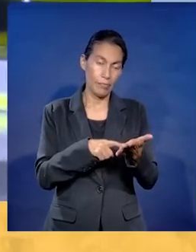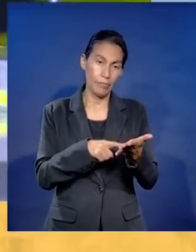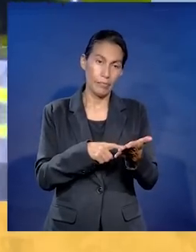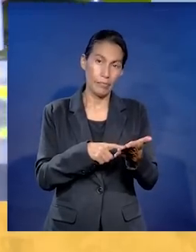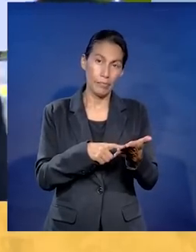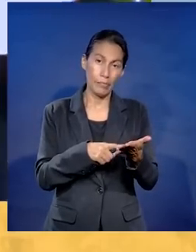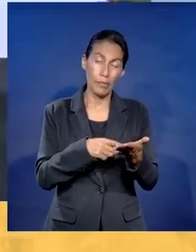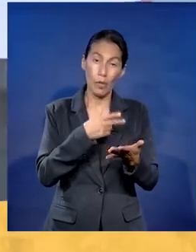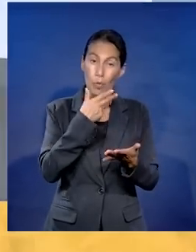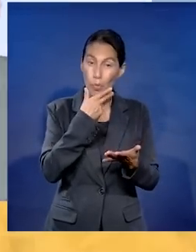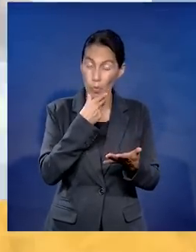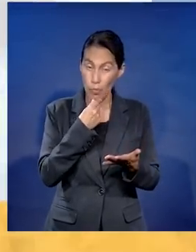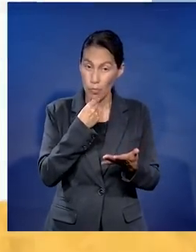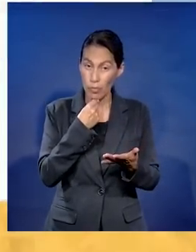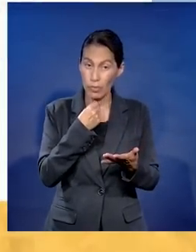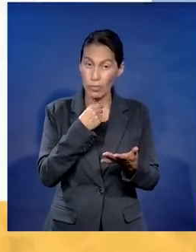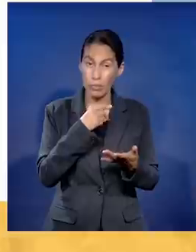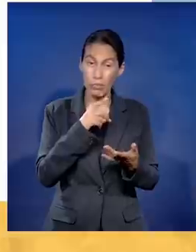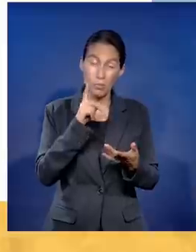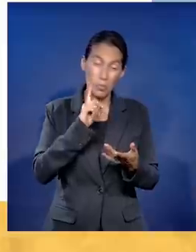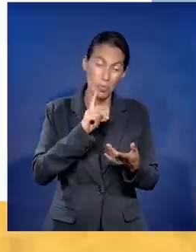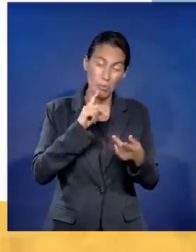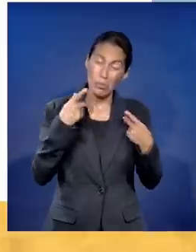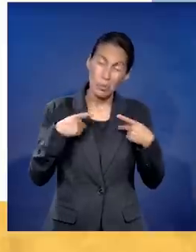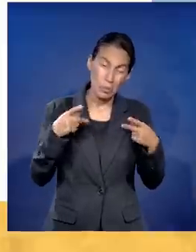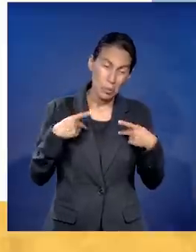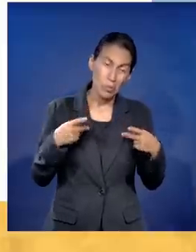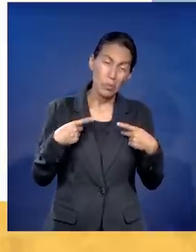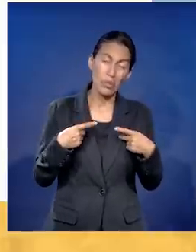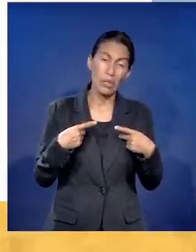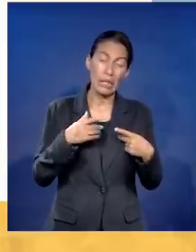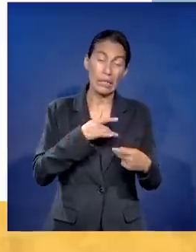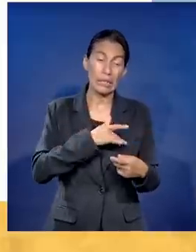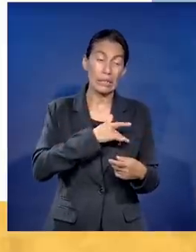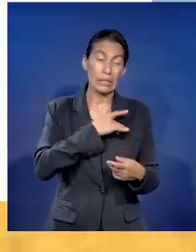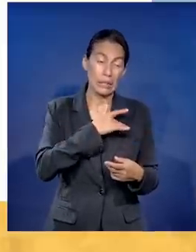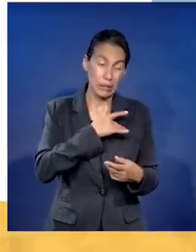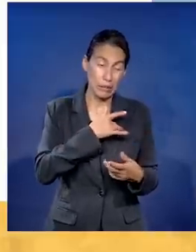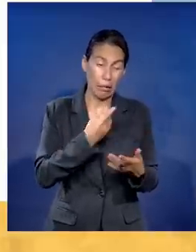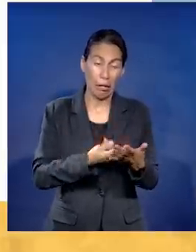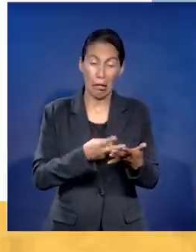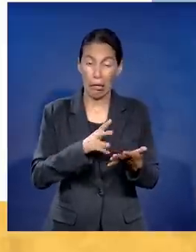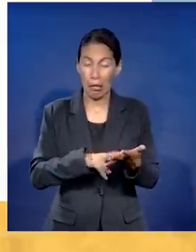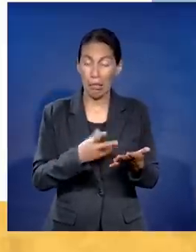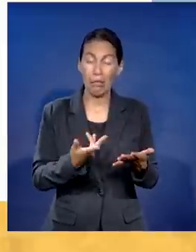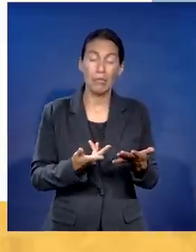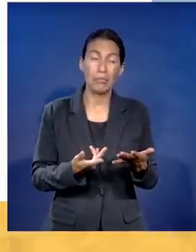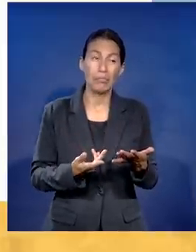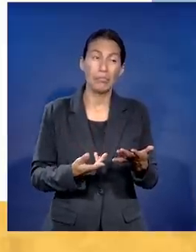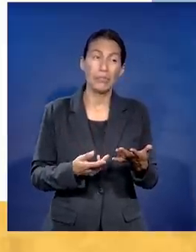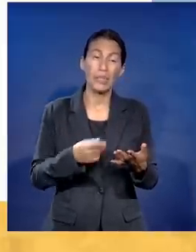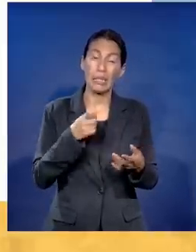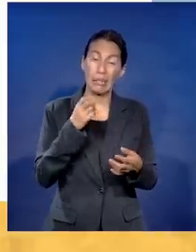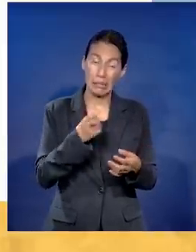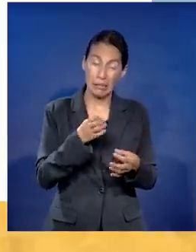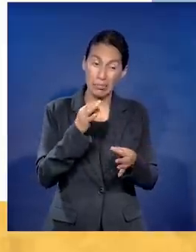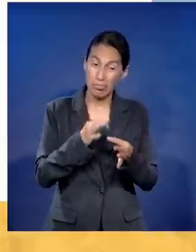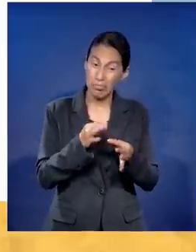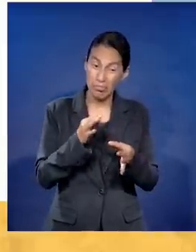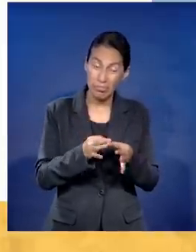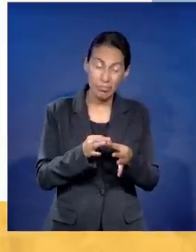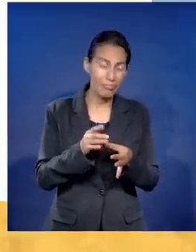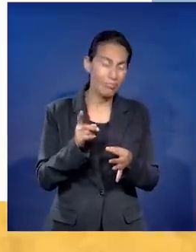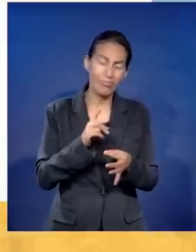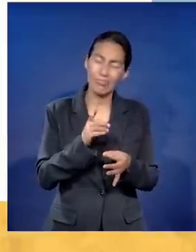de sentimientos el hombre de doble ánimo decir el hombre que que seguía por sentimientos es inconstante en todos